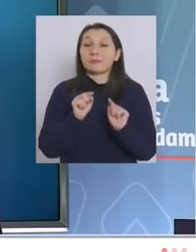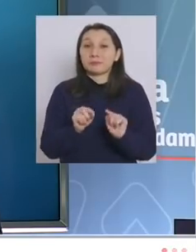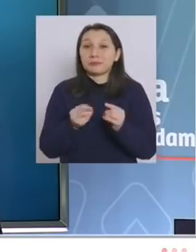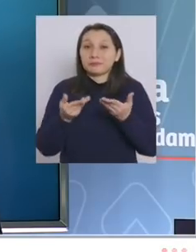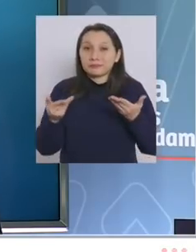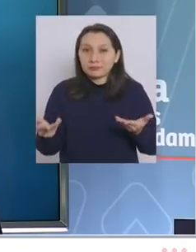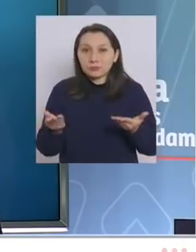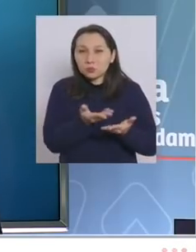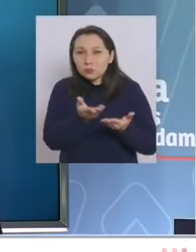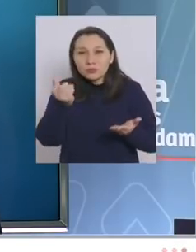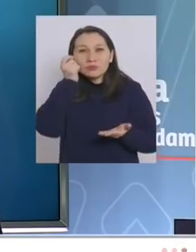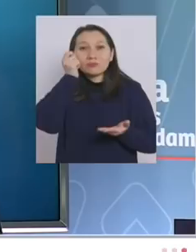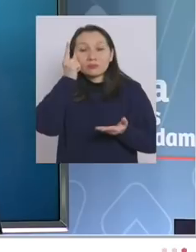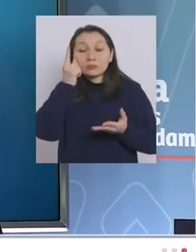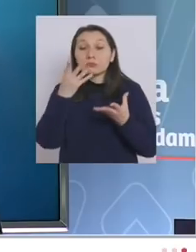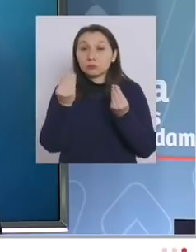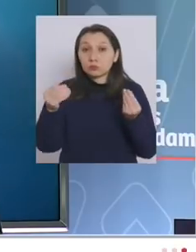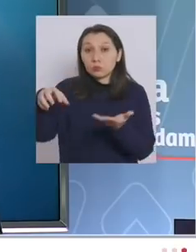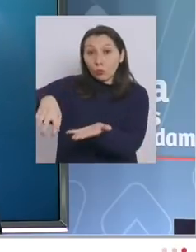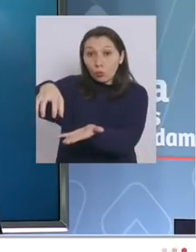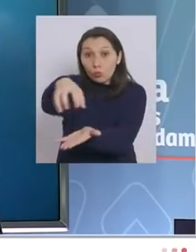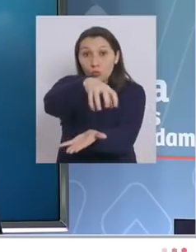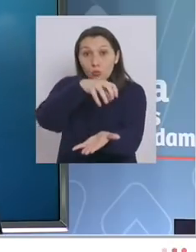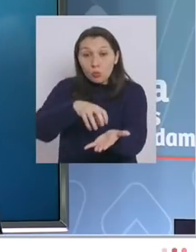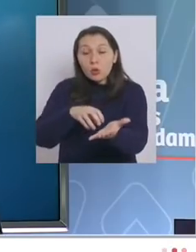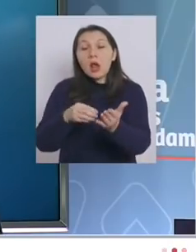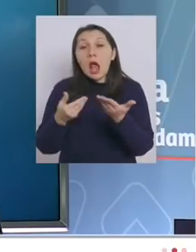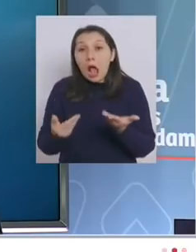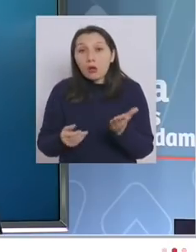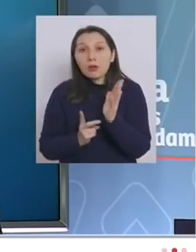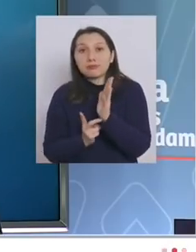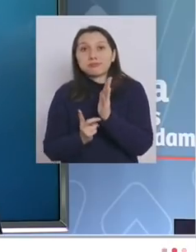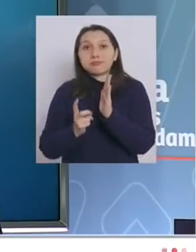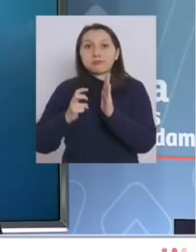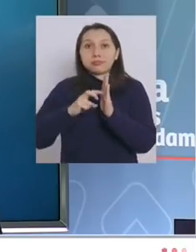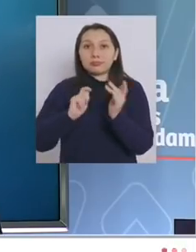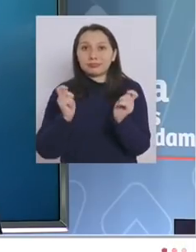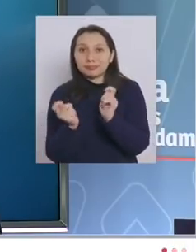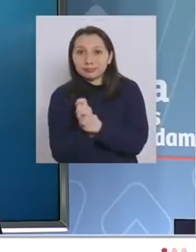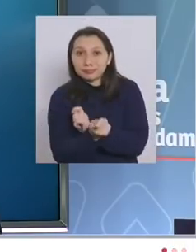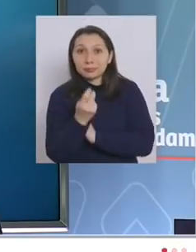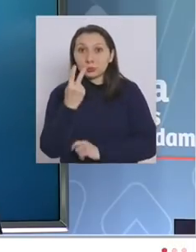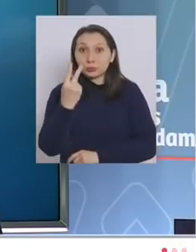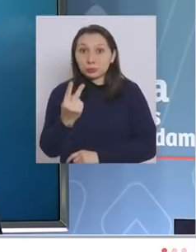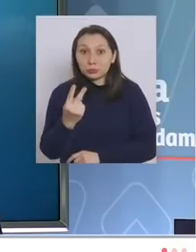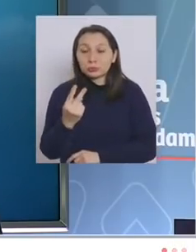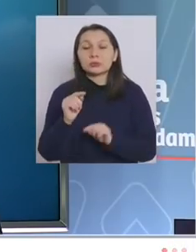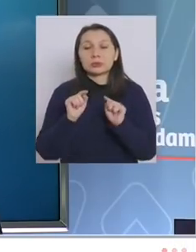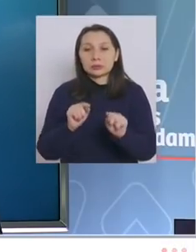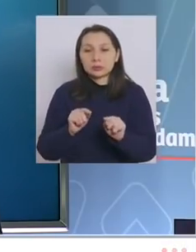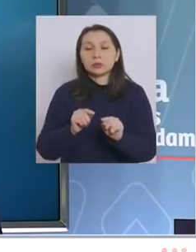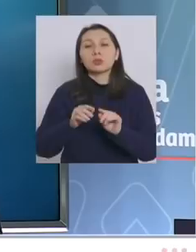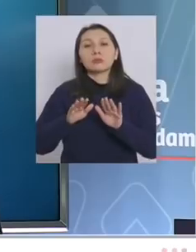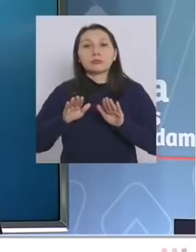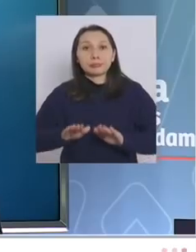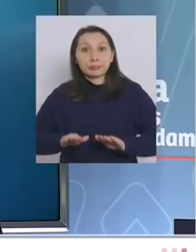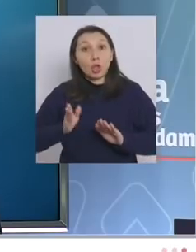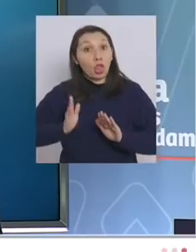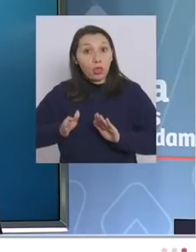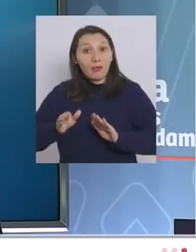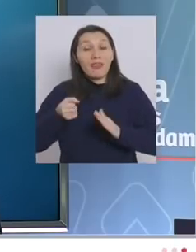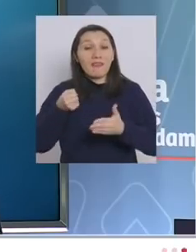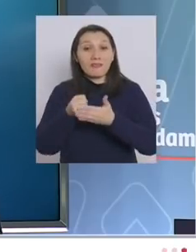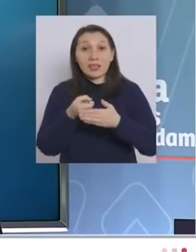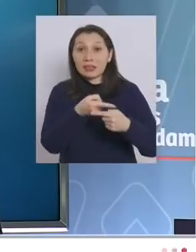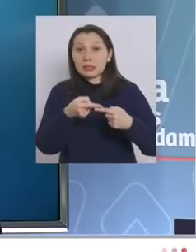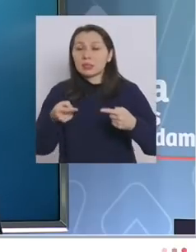eso que, como ustedes saben, varias de las comunas que han avanzado a una etapa de transición que se mantienen en cuarentena los